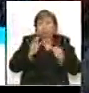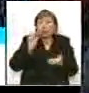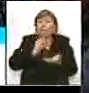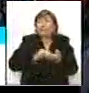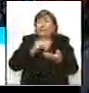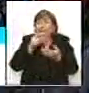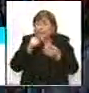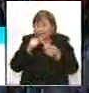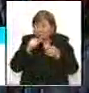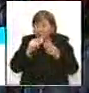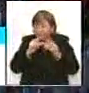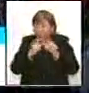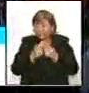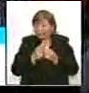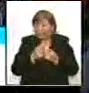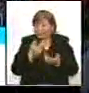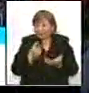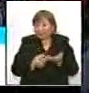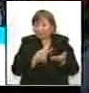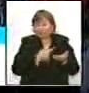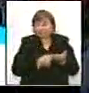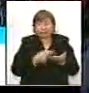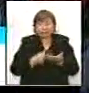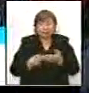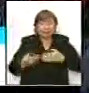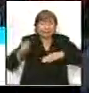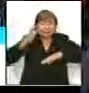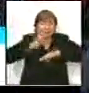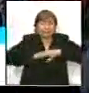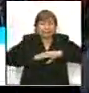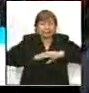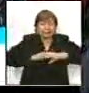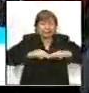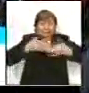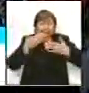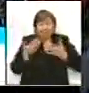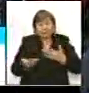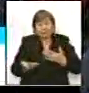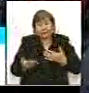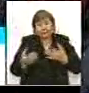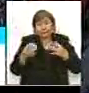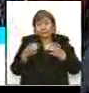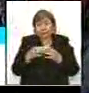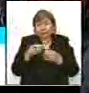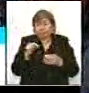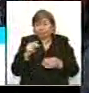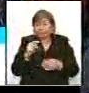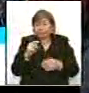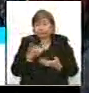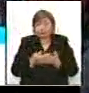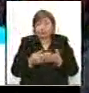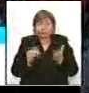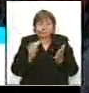esta parte, a la discusión sobre, más allá de si en una nota al pie de página, en un texto